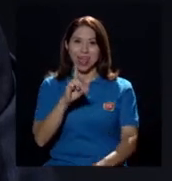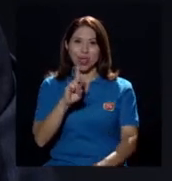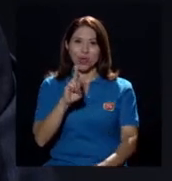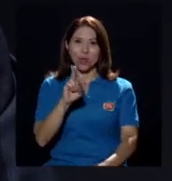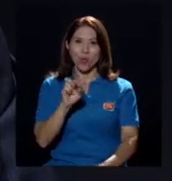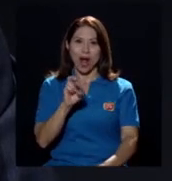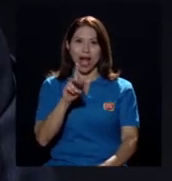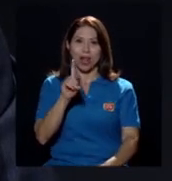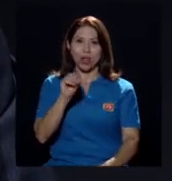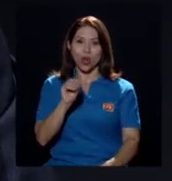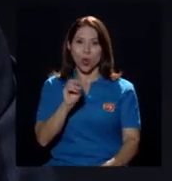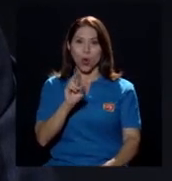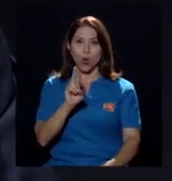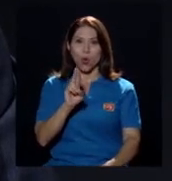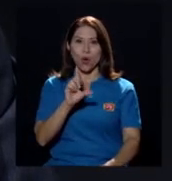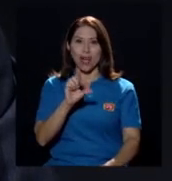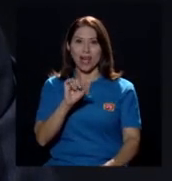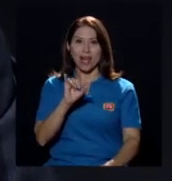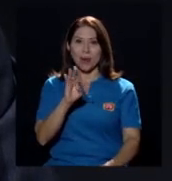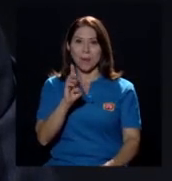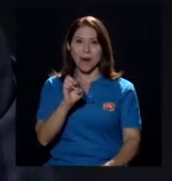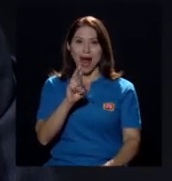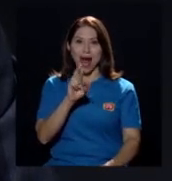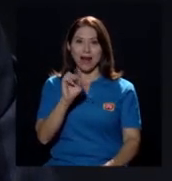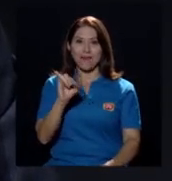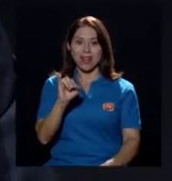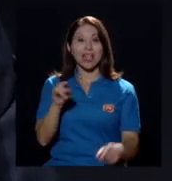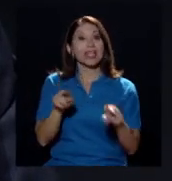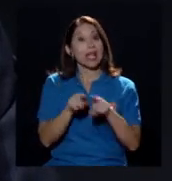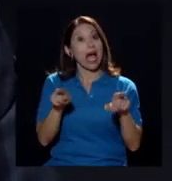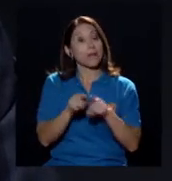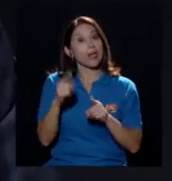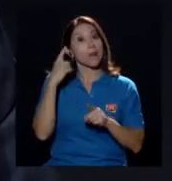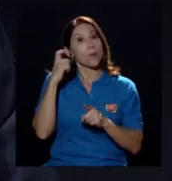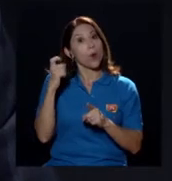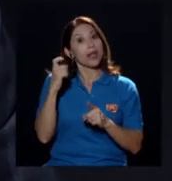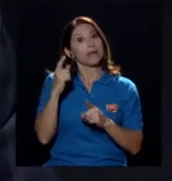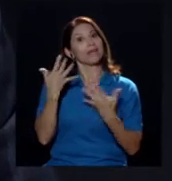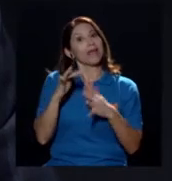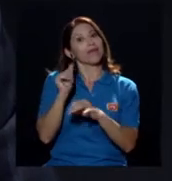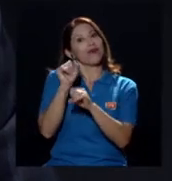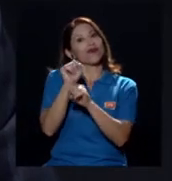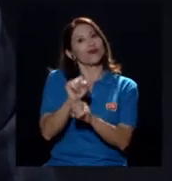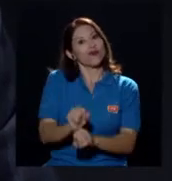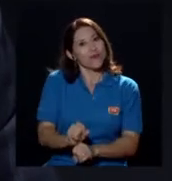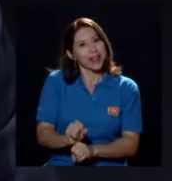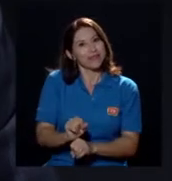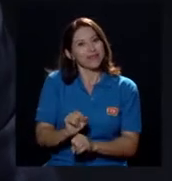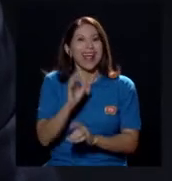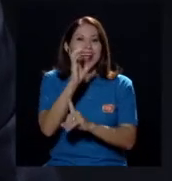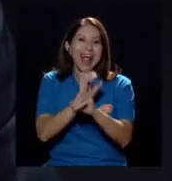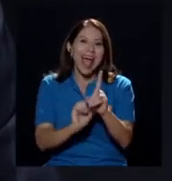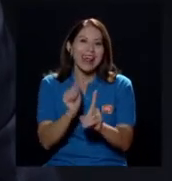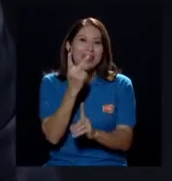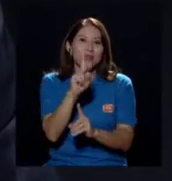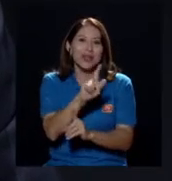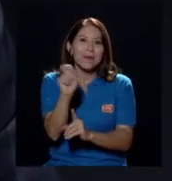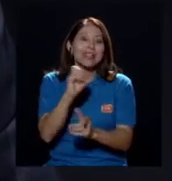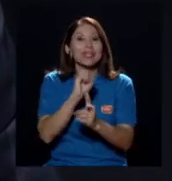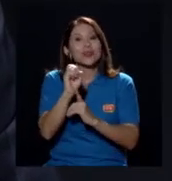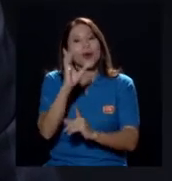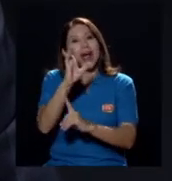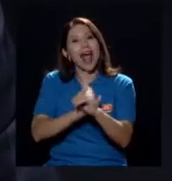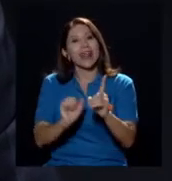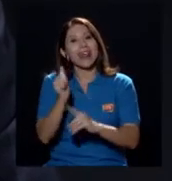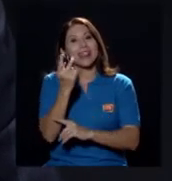porque se le está haciendo costumbre cada doce meses o cada 18 meses venir con